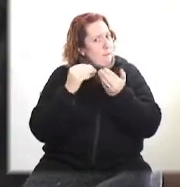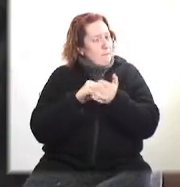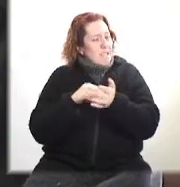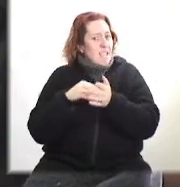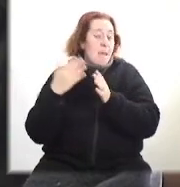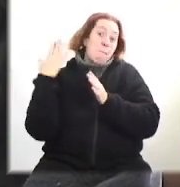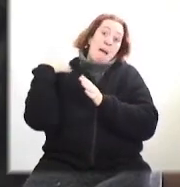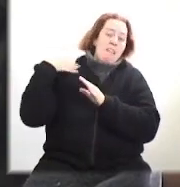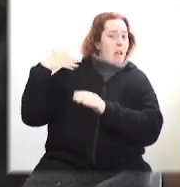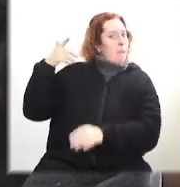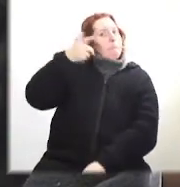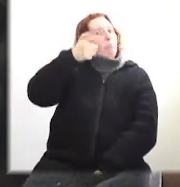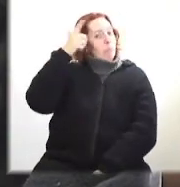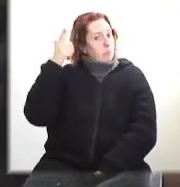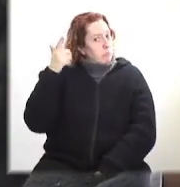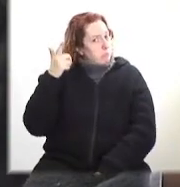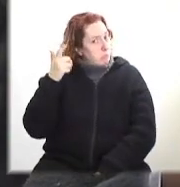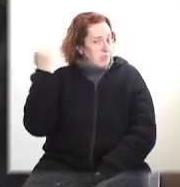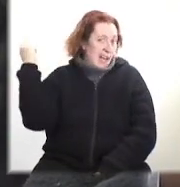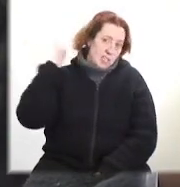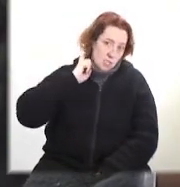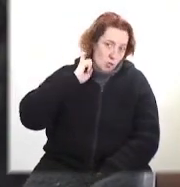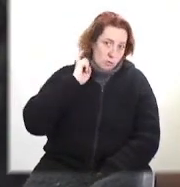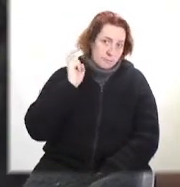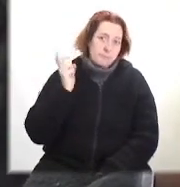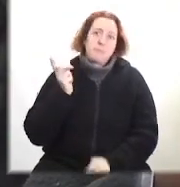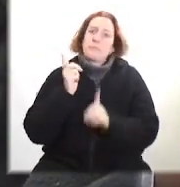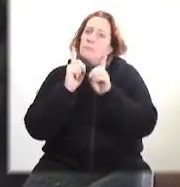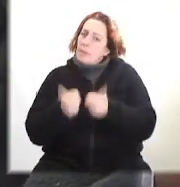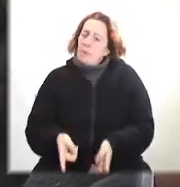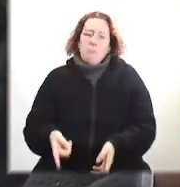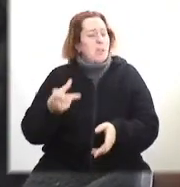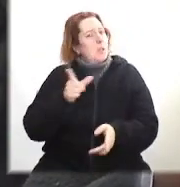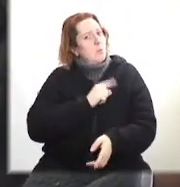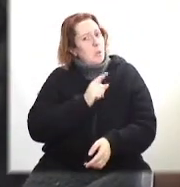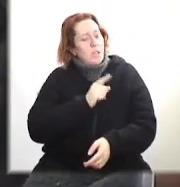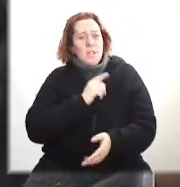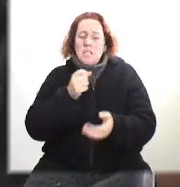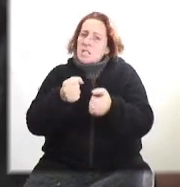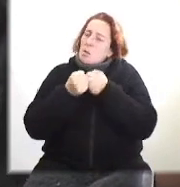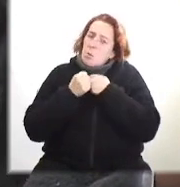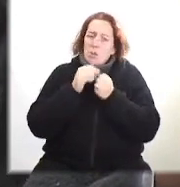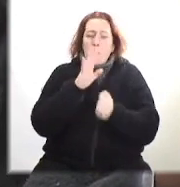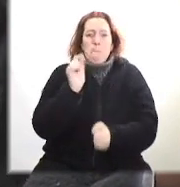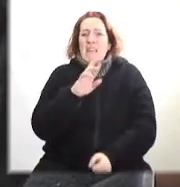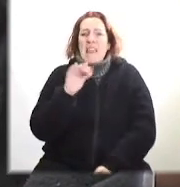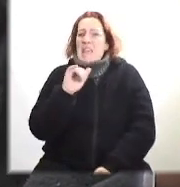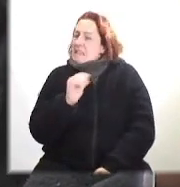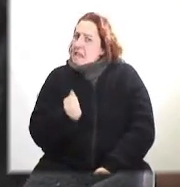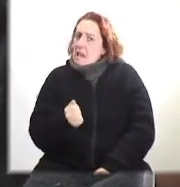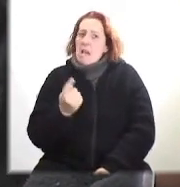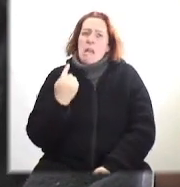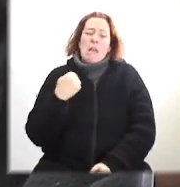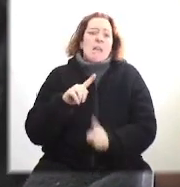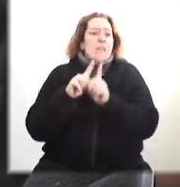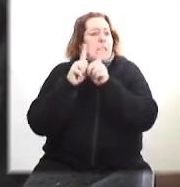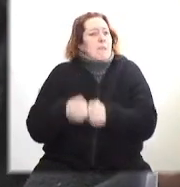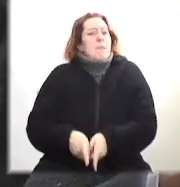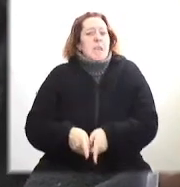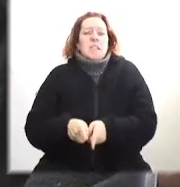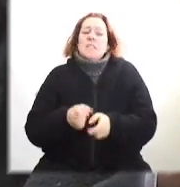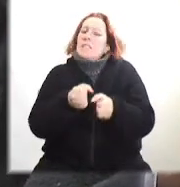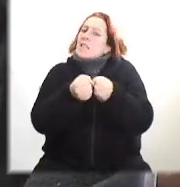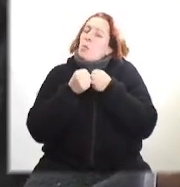traición. Nos duelen los secuestros de Pereira Reverbel, nos duele el secuestro del